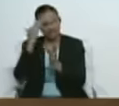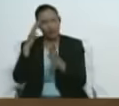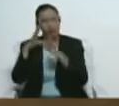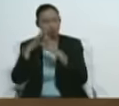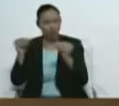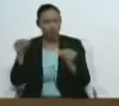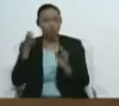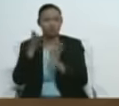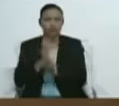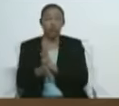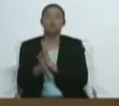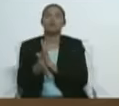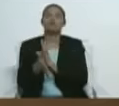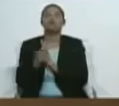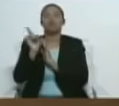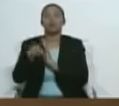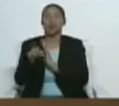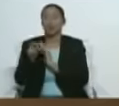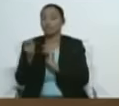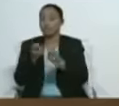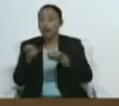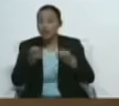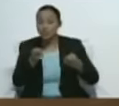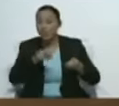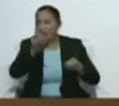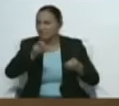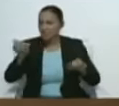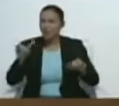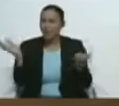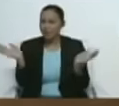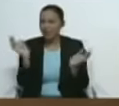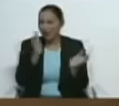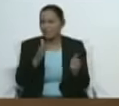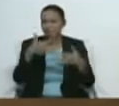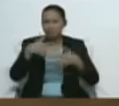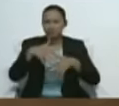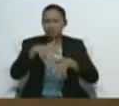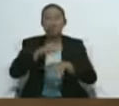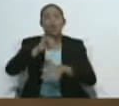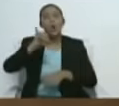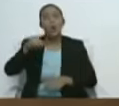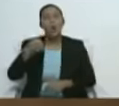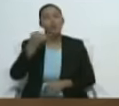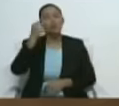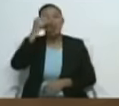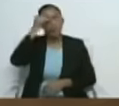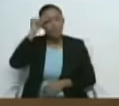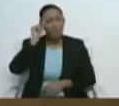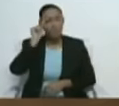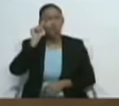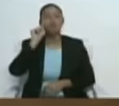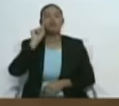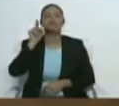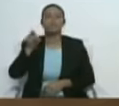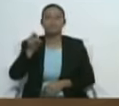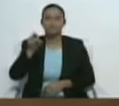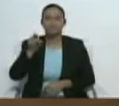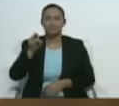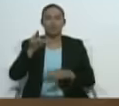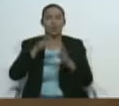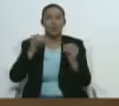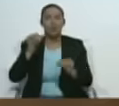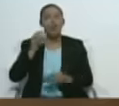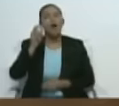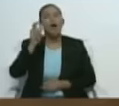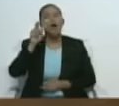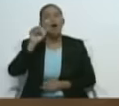las marchas manipuladas de calle henri alvares con Julio bores Antonio Ledesma y Osvaldo abcho activaría la segunda